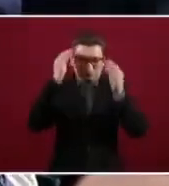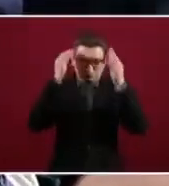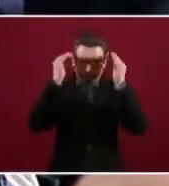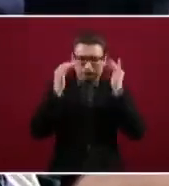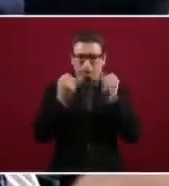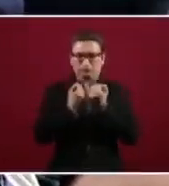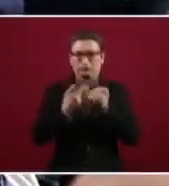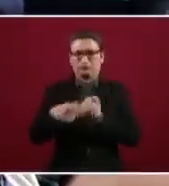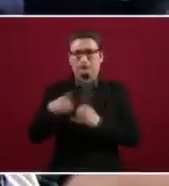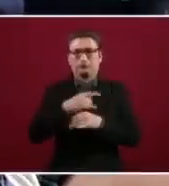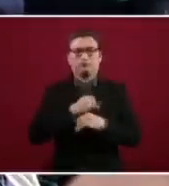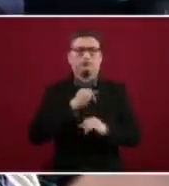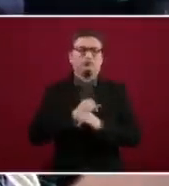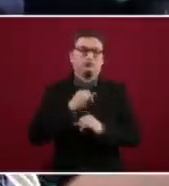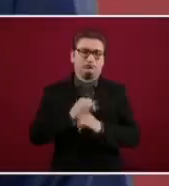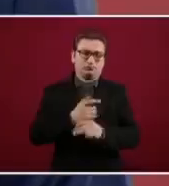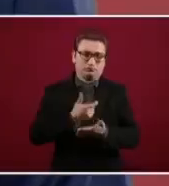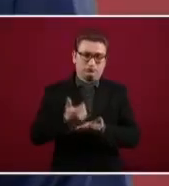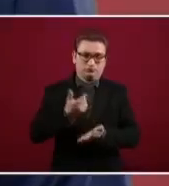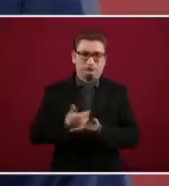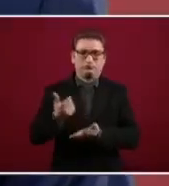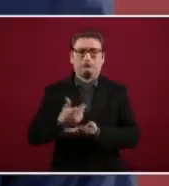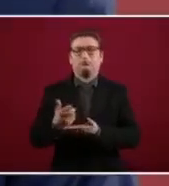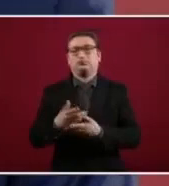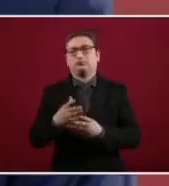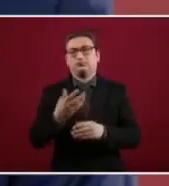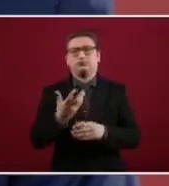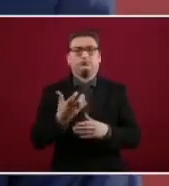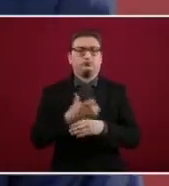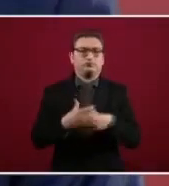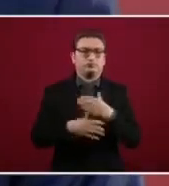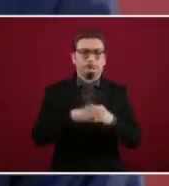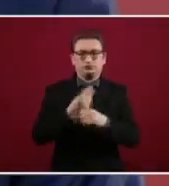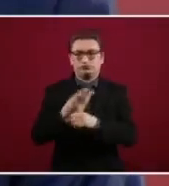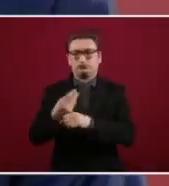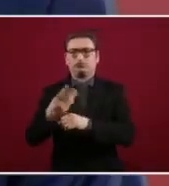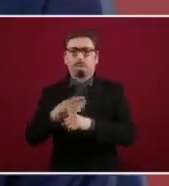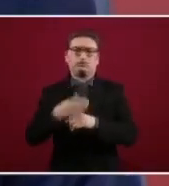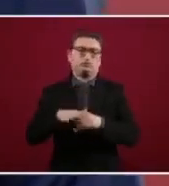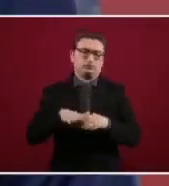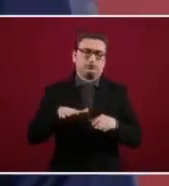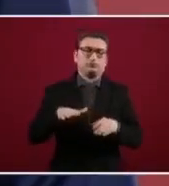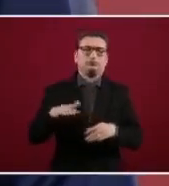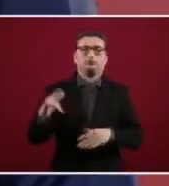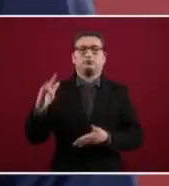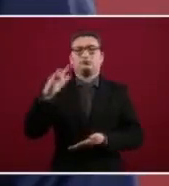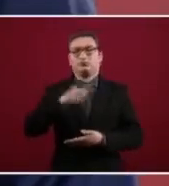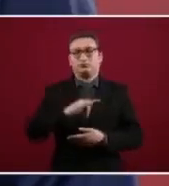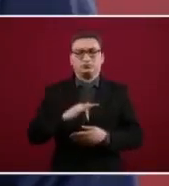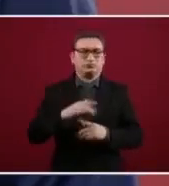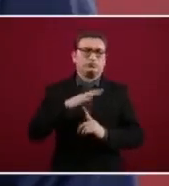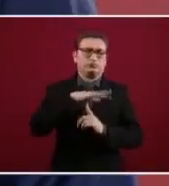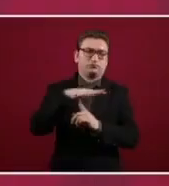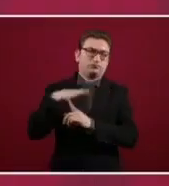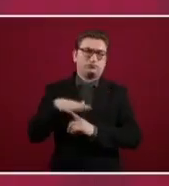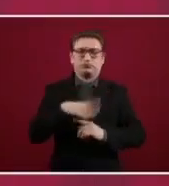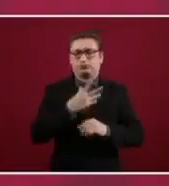el gasto en el internet el mantenimiento de aviones helicópteros o todo eso